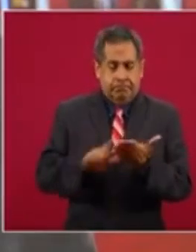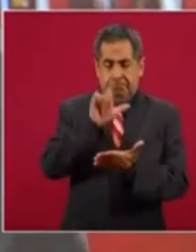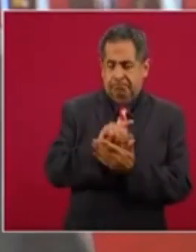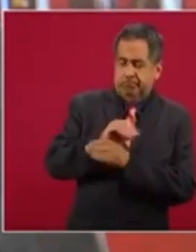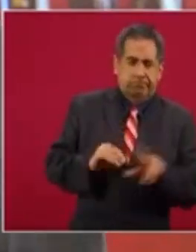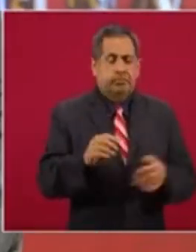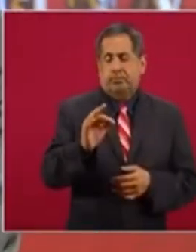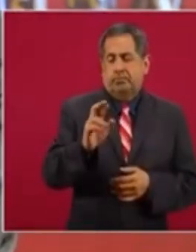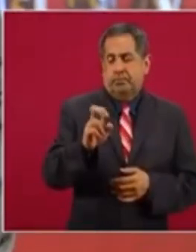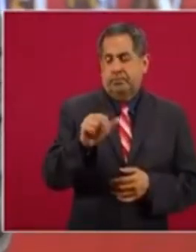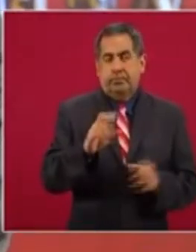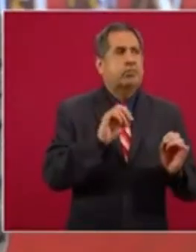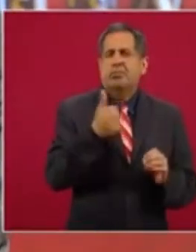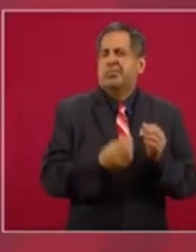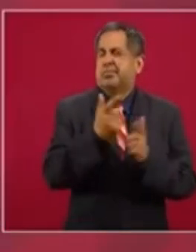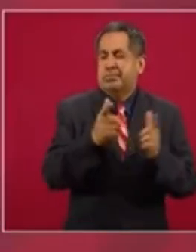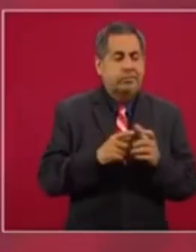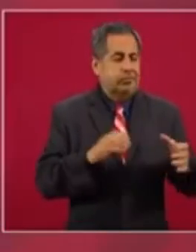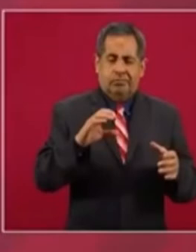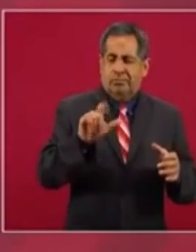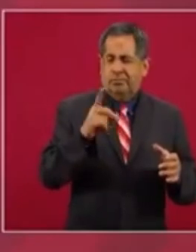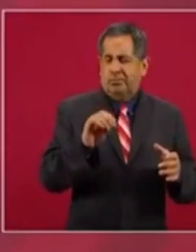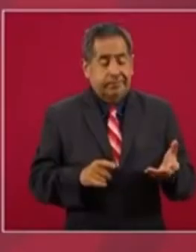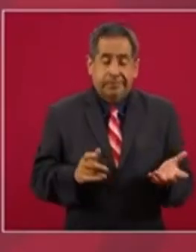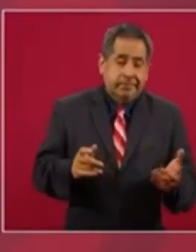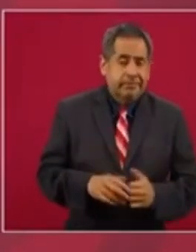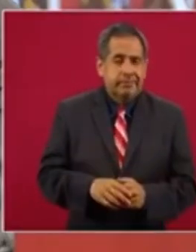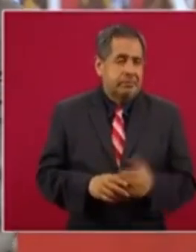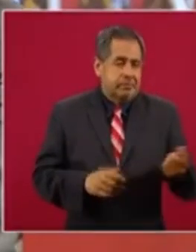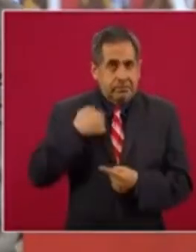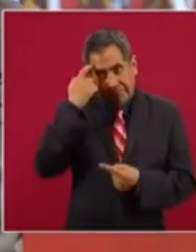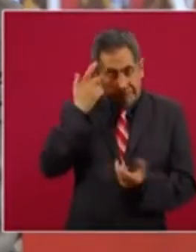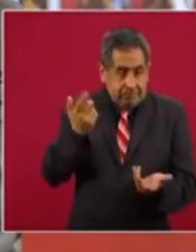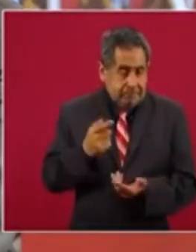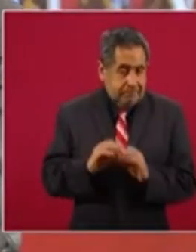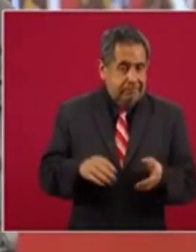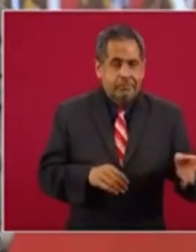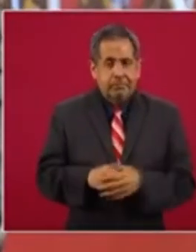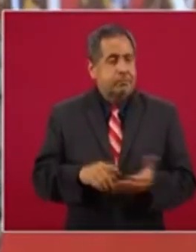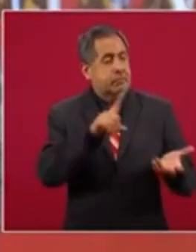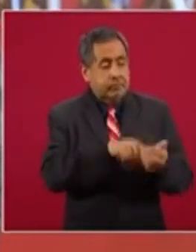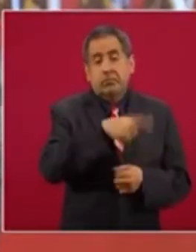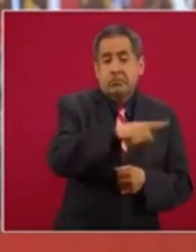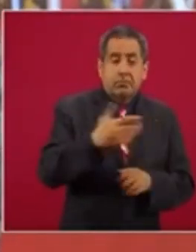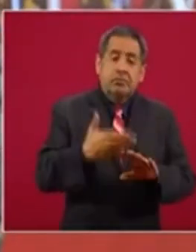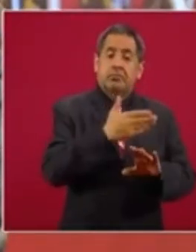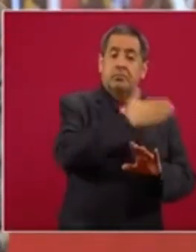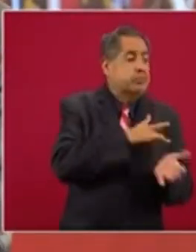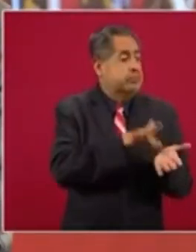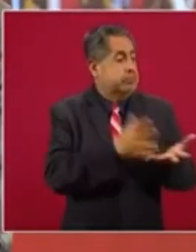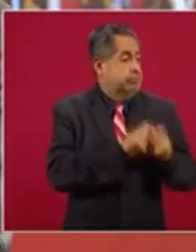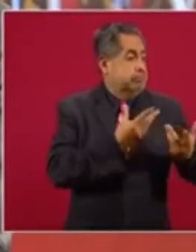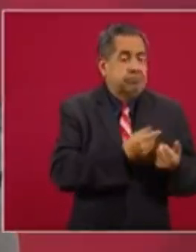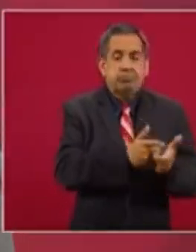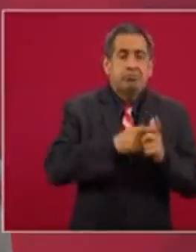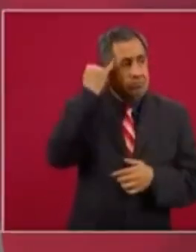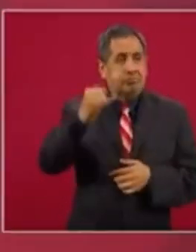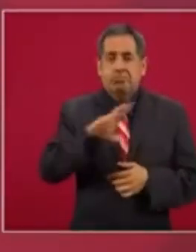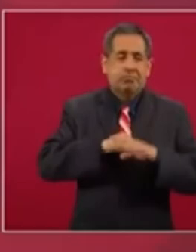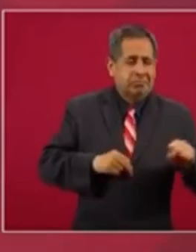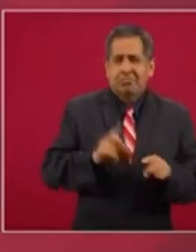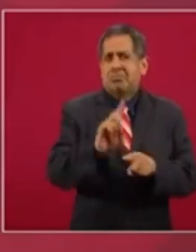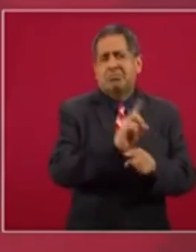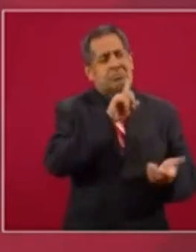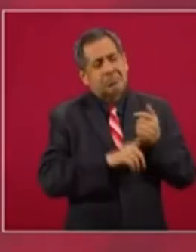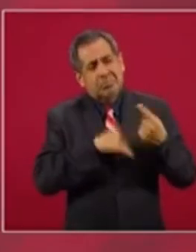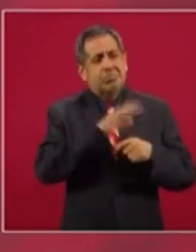nada, por encima de la ley, nadie. ¿Por qué surgió este grupo de Claudio X. González? Pues es lógico, pues ellos estuvieron apoyando toda la política privatizadora. Desde